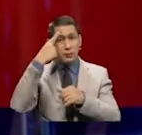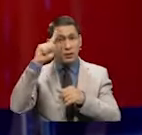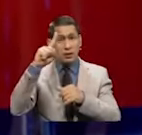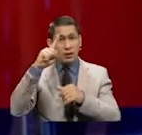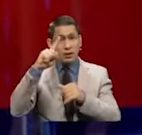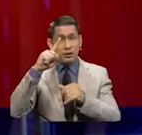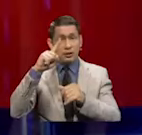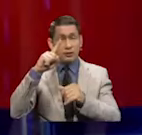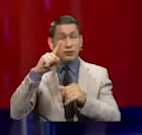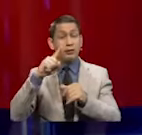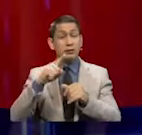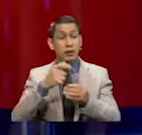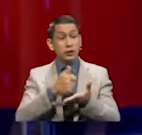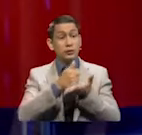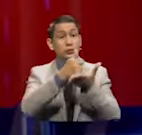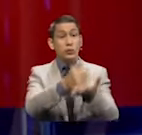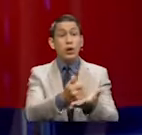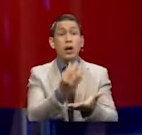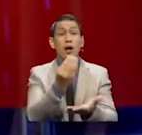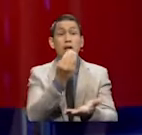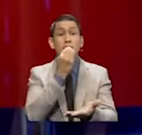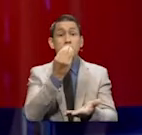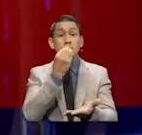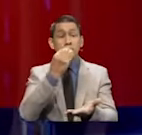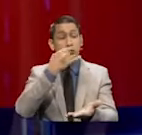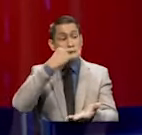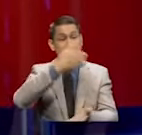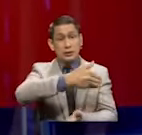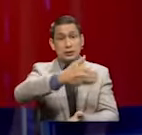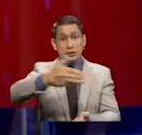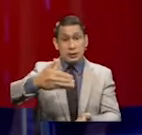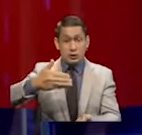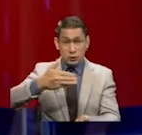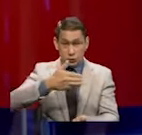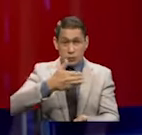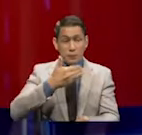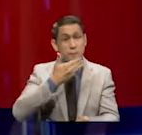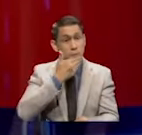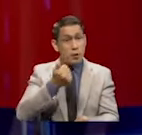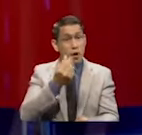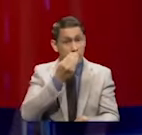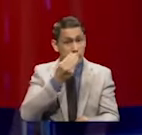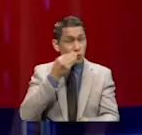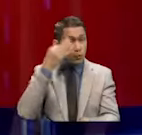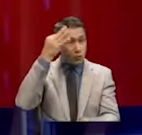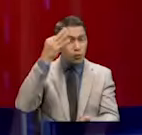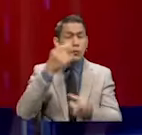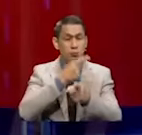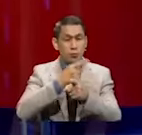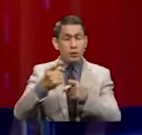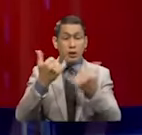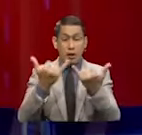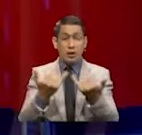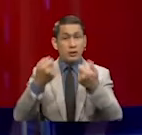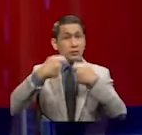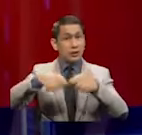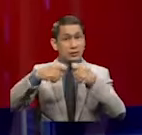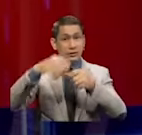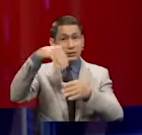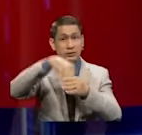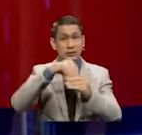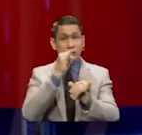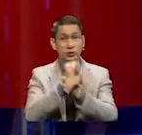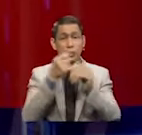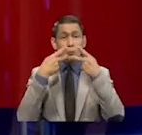de la desnutrición infantil en el país, se realizan diferentes talleres para así en diferentes instituciones públicas y privadas. A